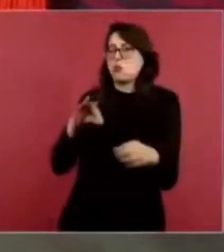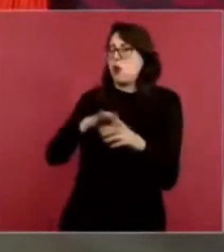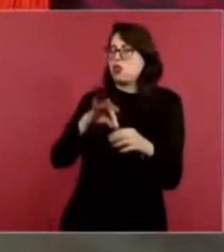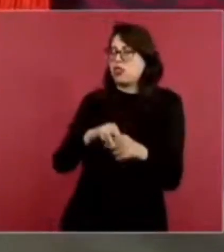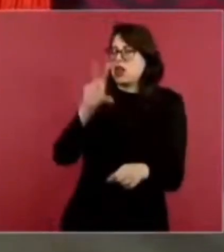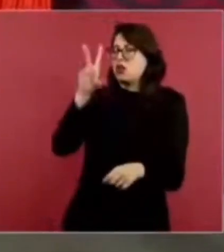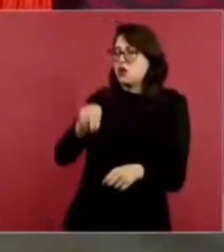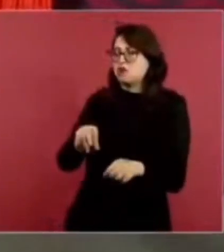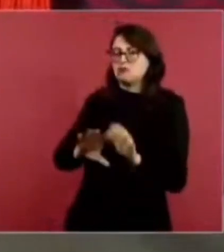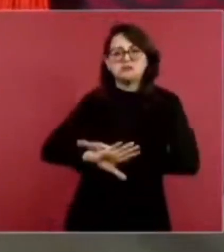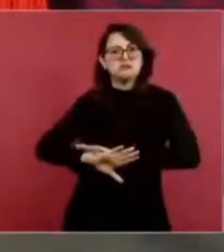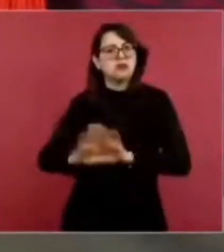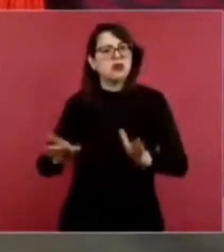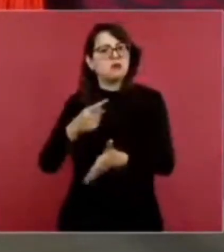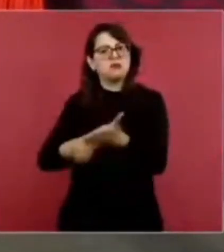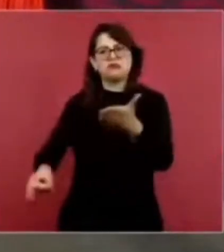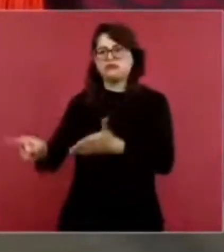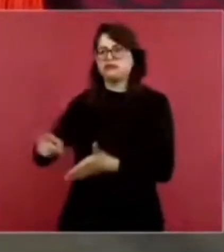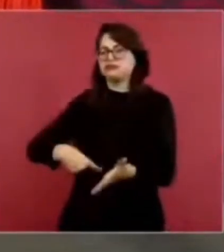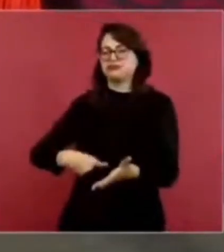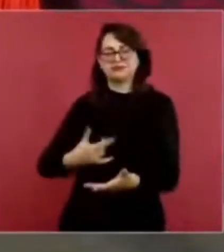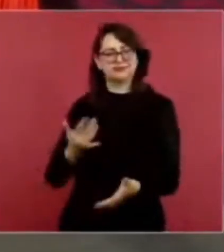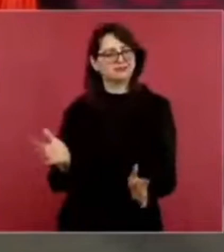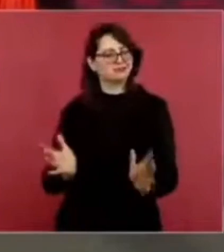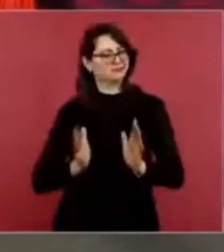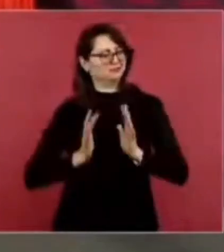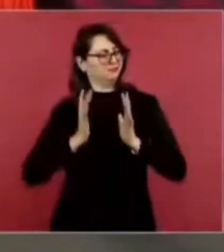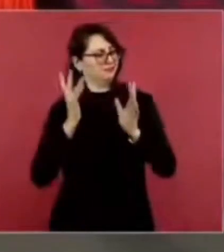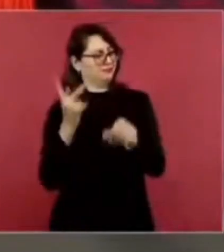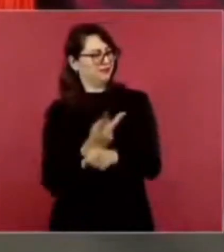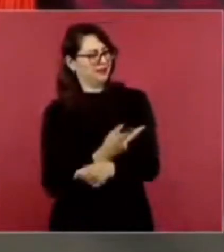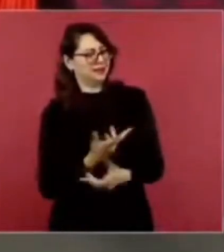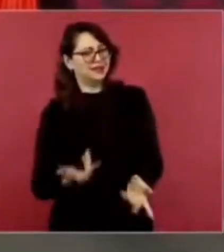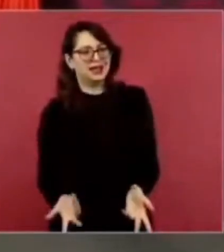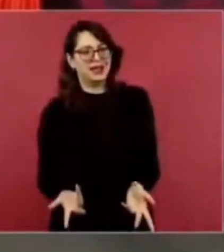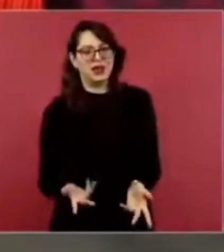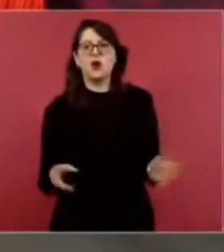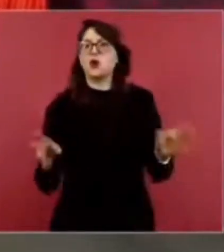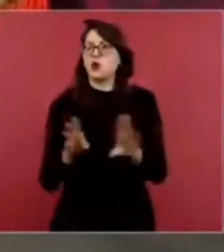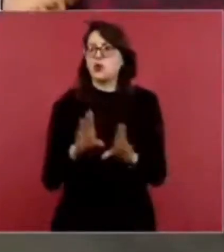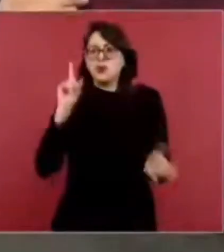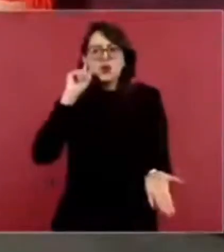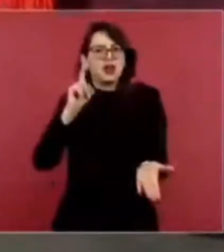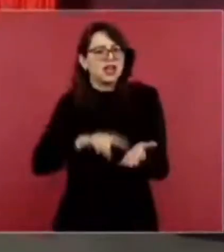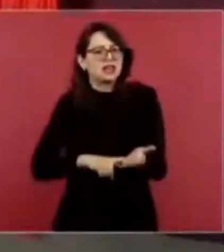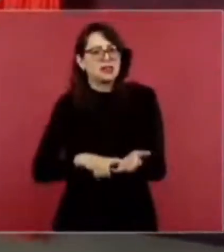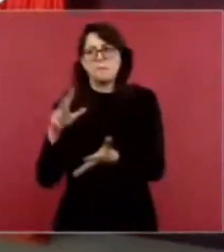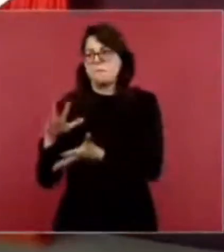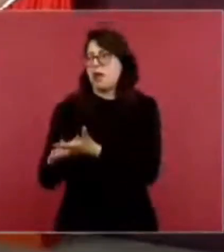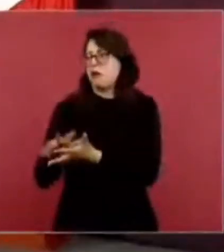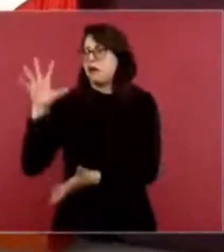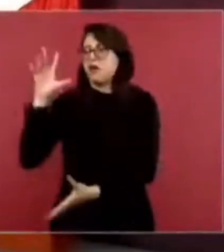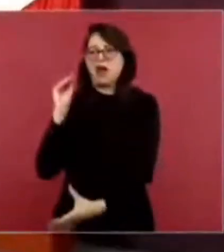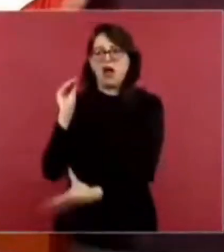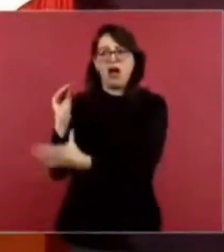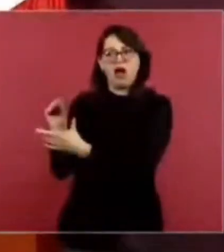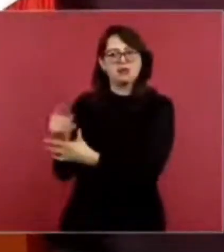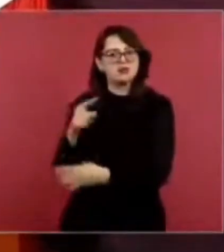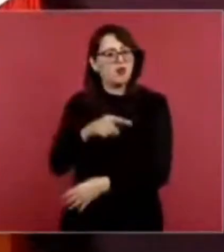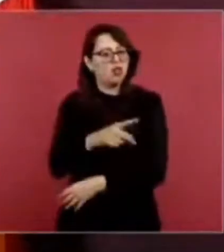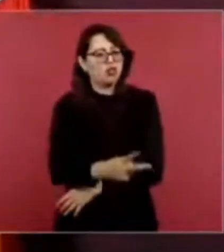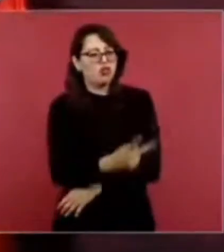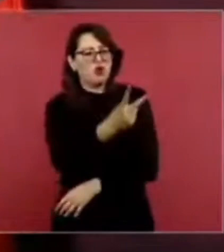que se establecieron desde la creación de la ONU, pero que no